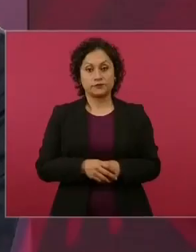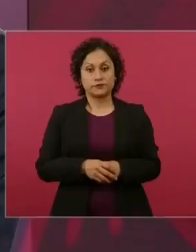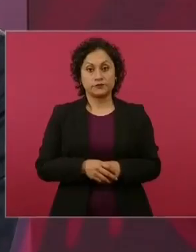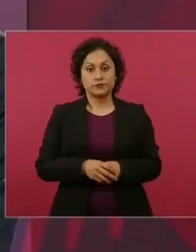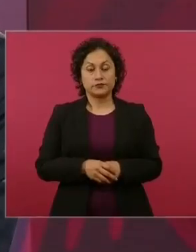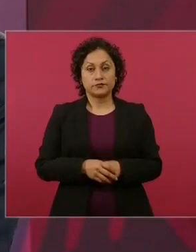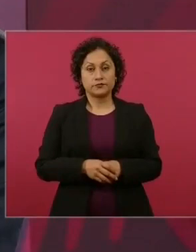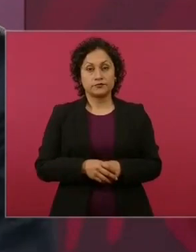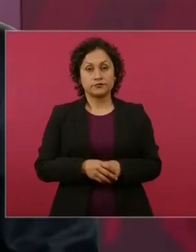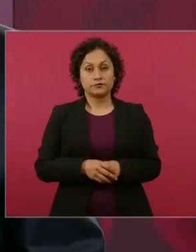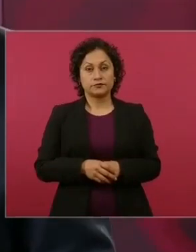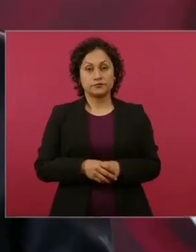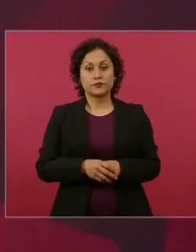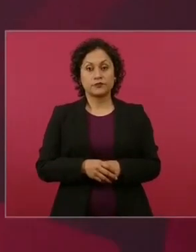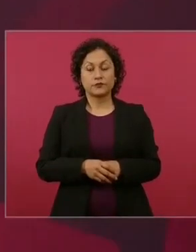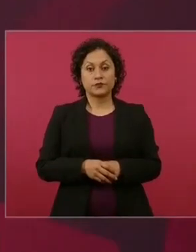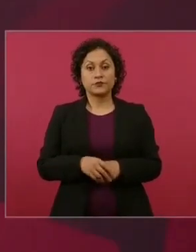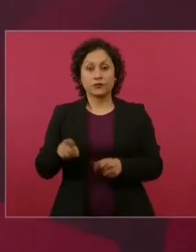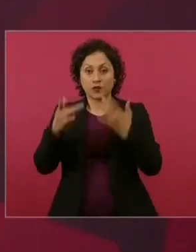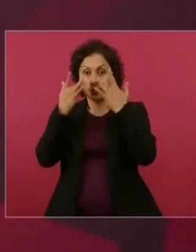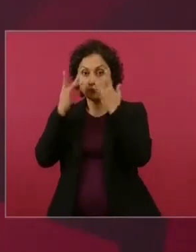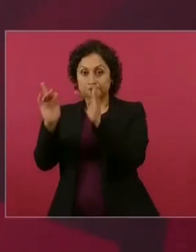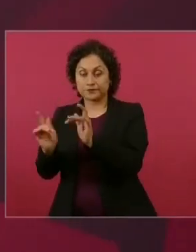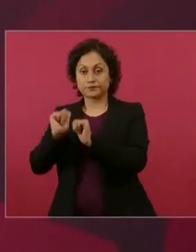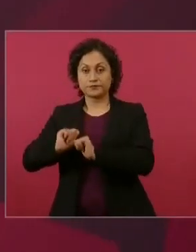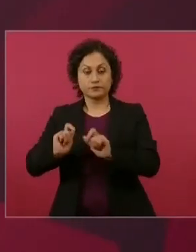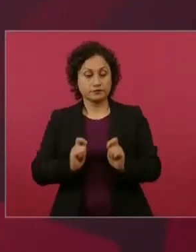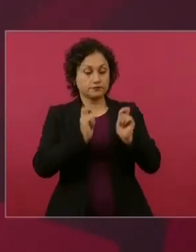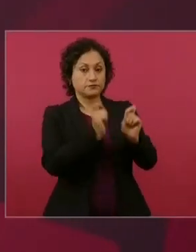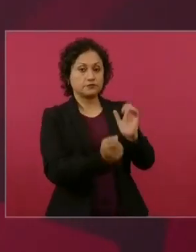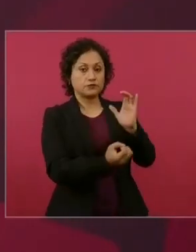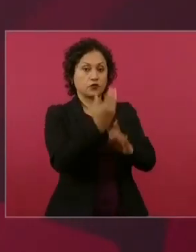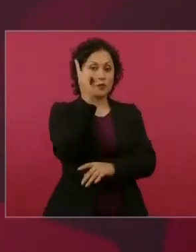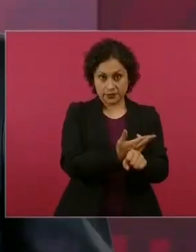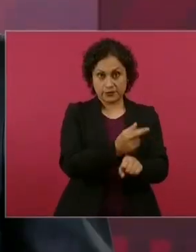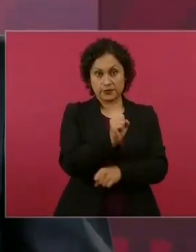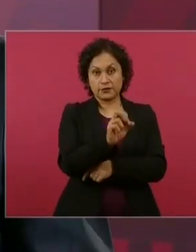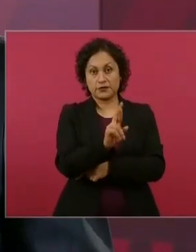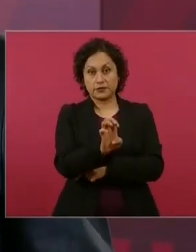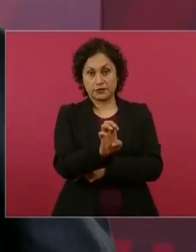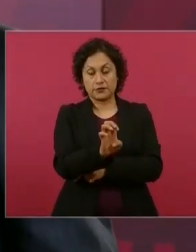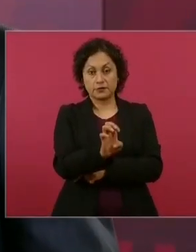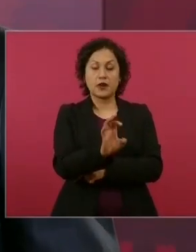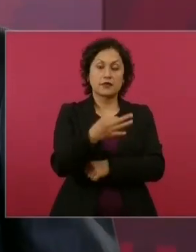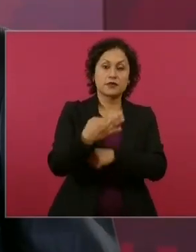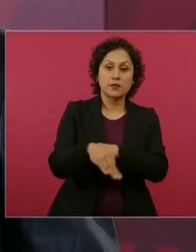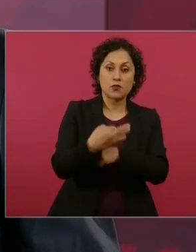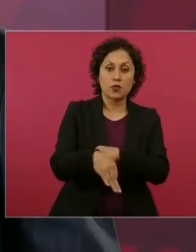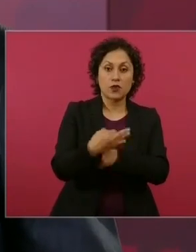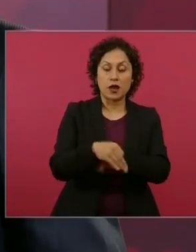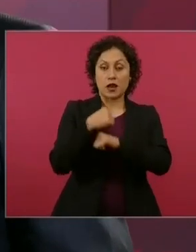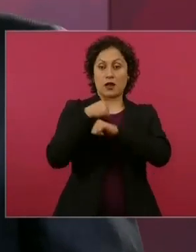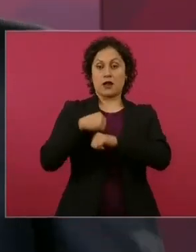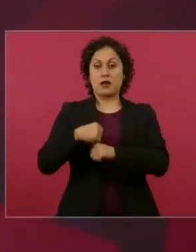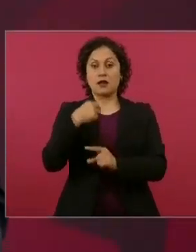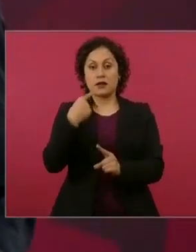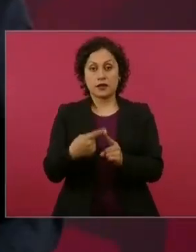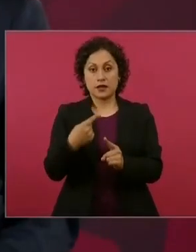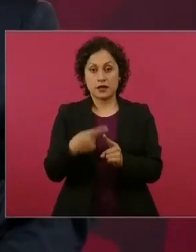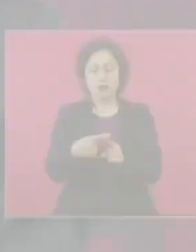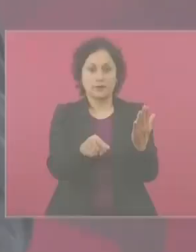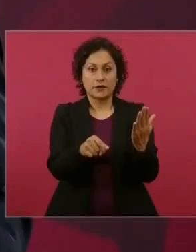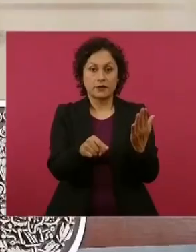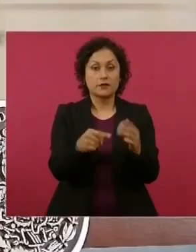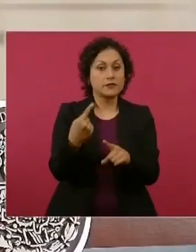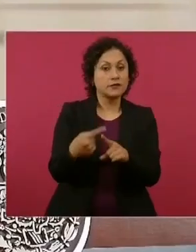Mientras ocupa el cargo la nueva secretaria de Relaciones Exteriores, va a estar encargada del despacho, como lo establece el